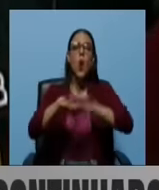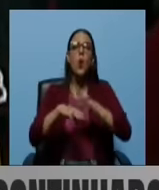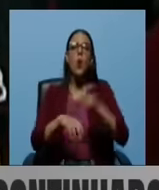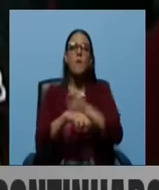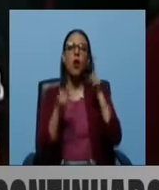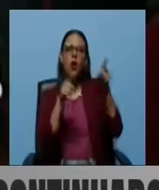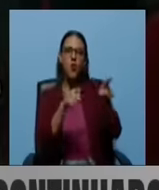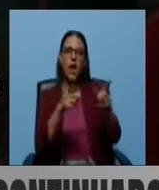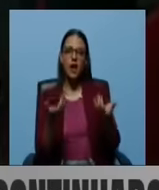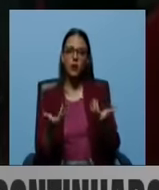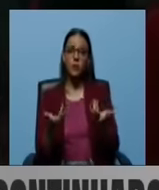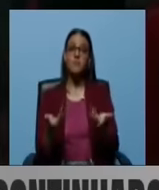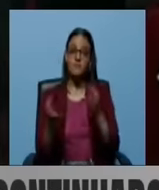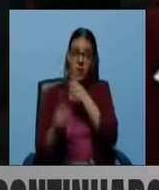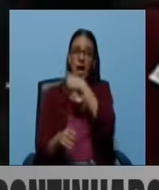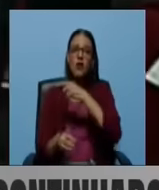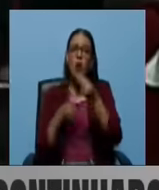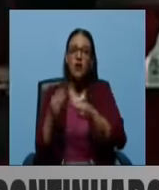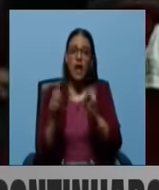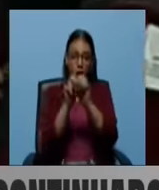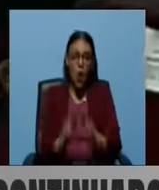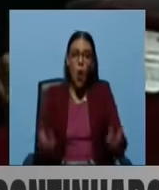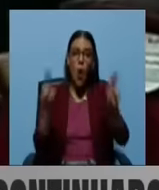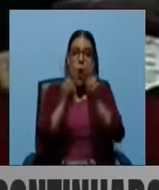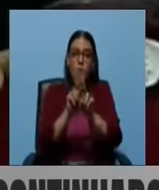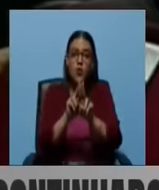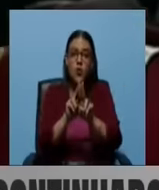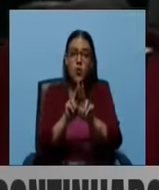Tanto es así que en la ONU,